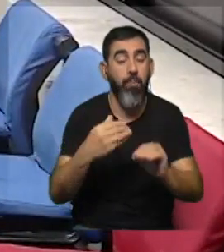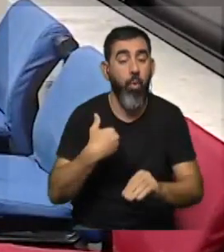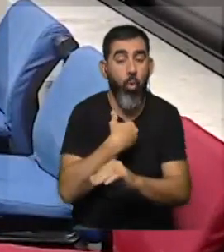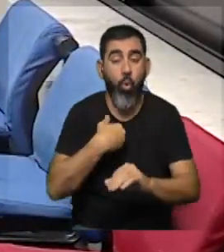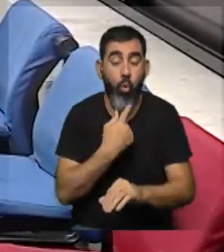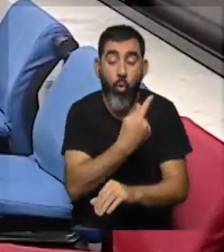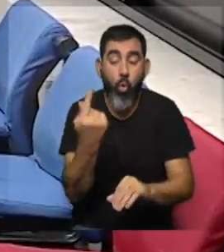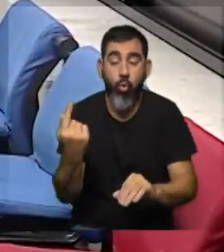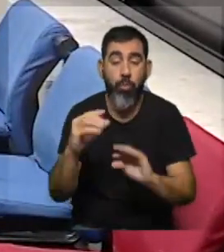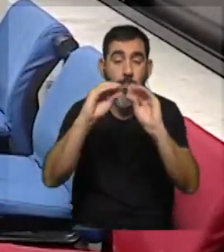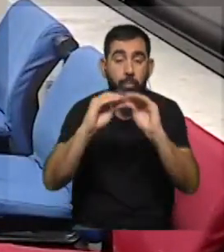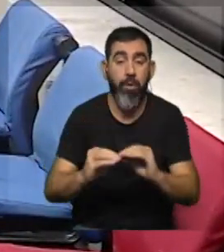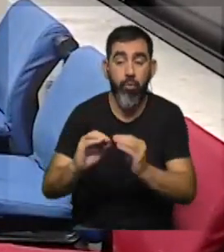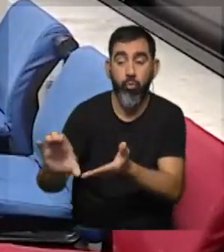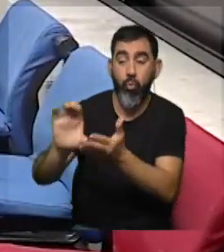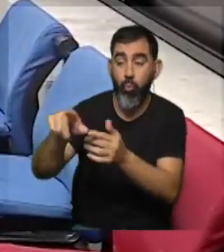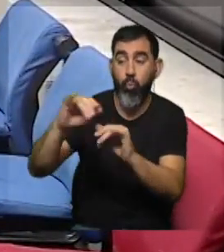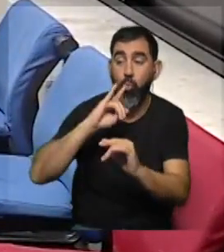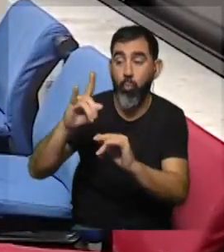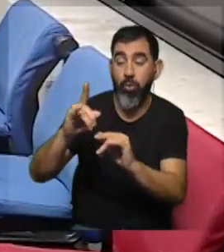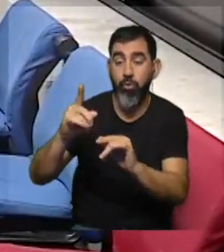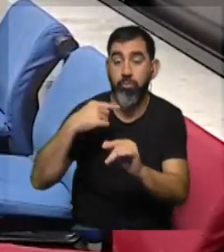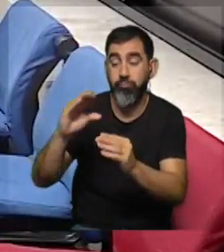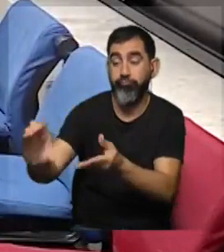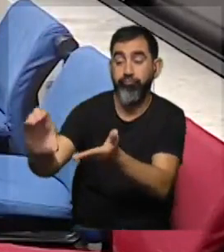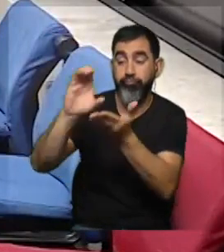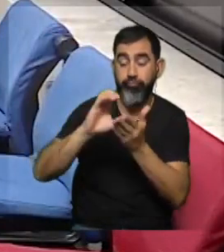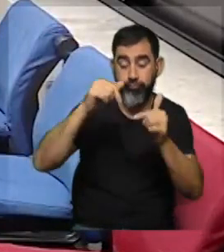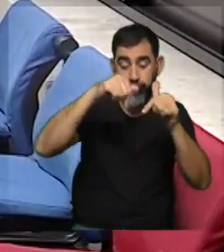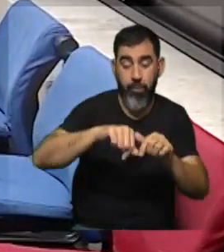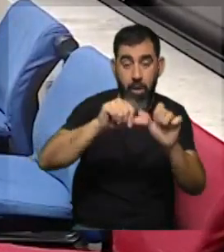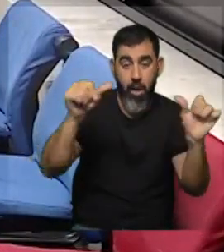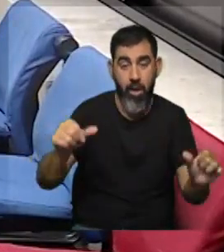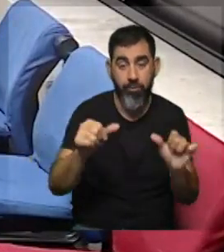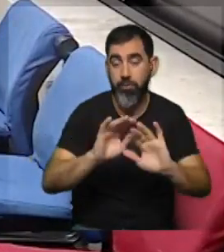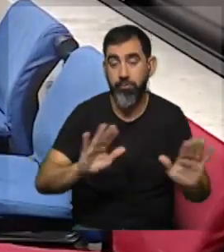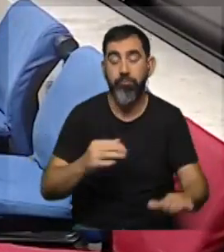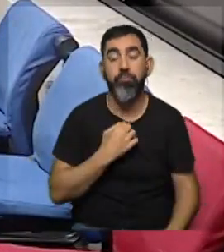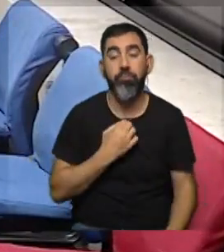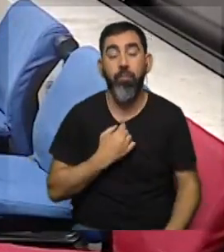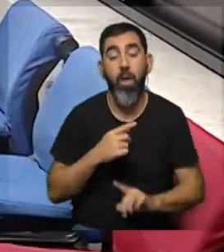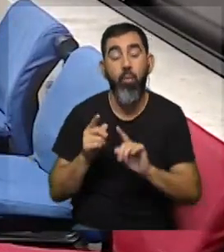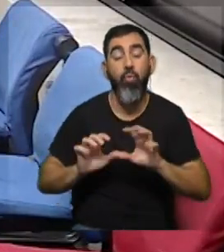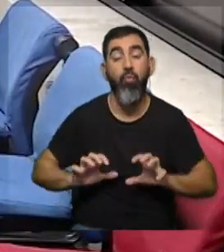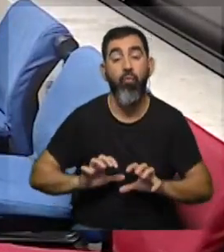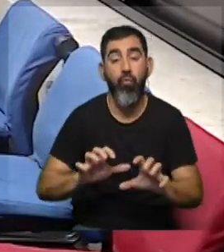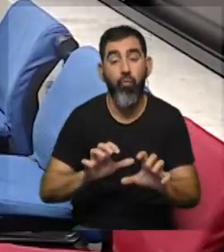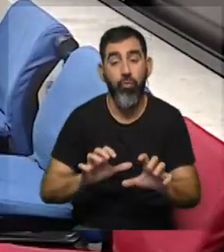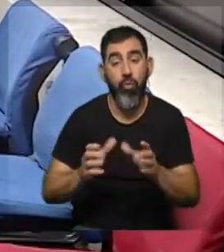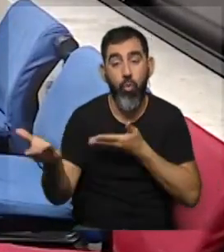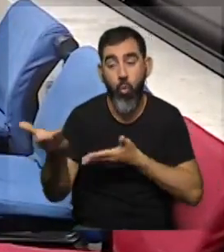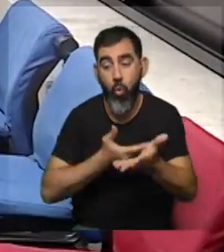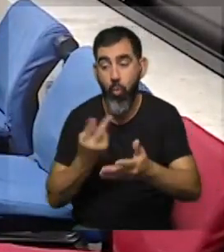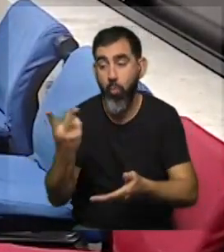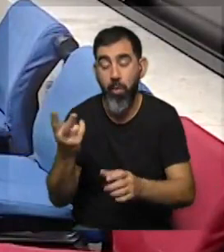que los presupuestos que inau está ejecutando para llevar adelante las medidas en el resto del país para inicia hay algunos funcionarios Obviamente que son compartidos en